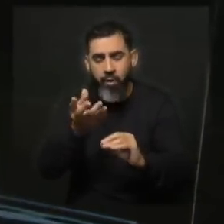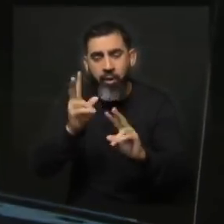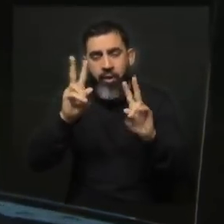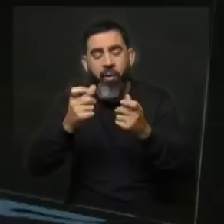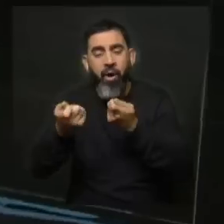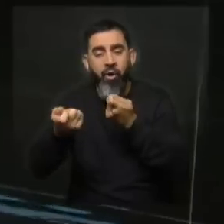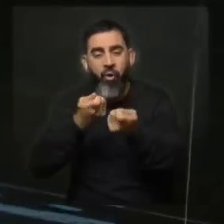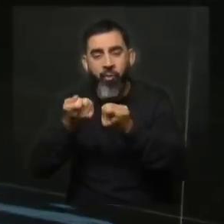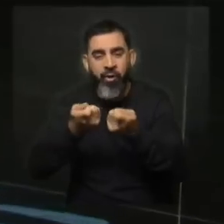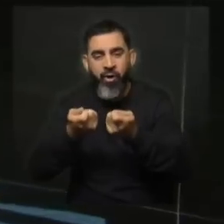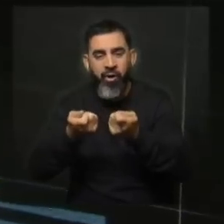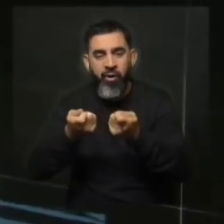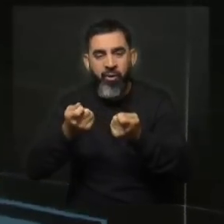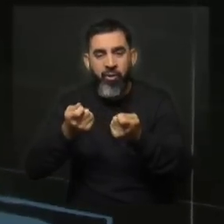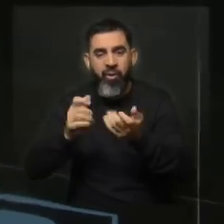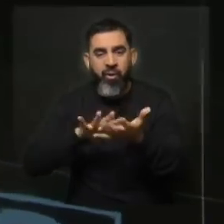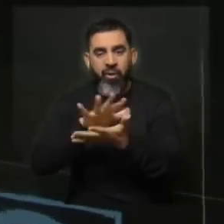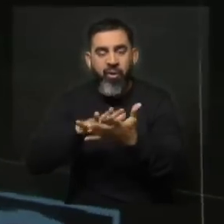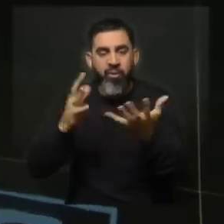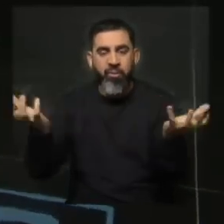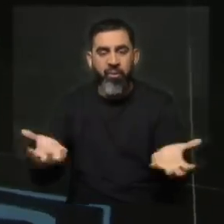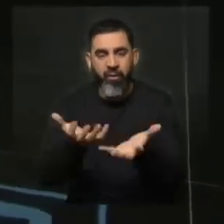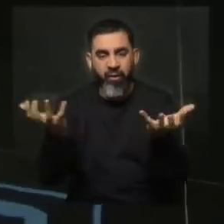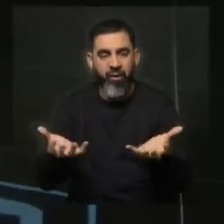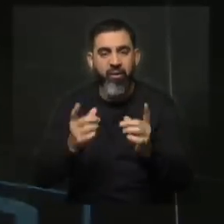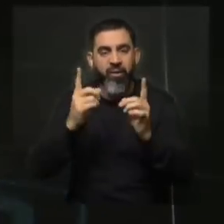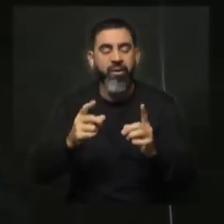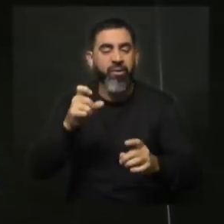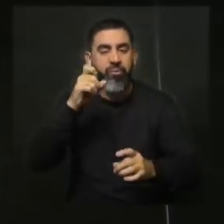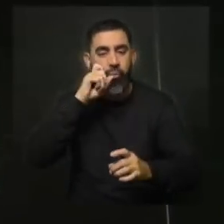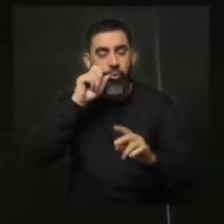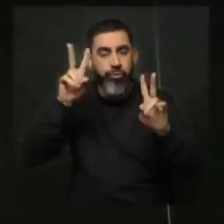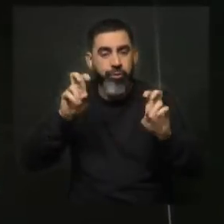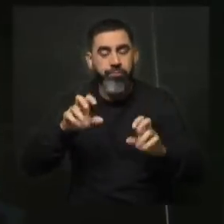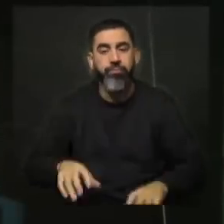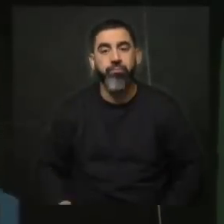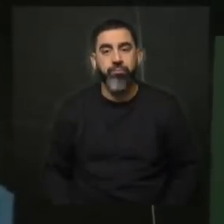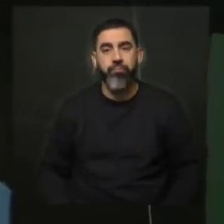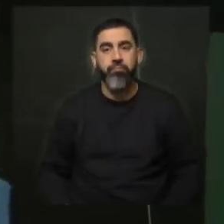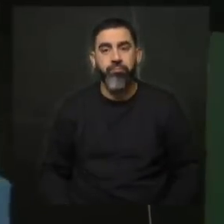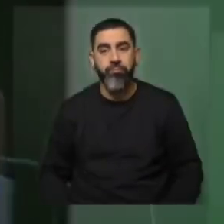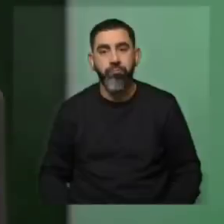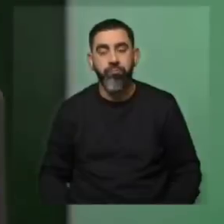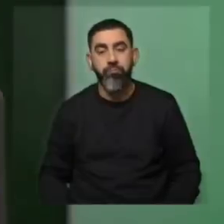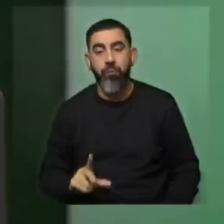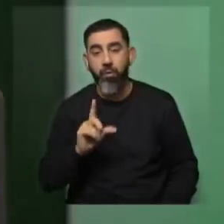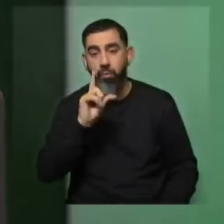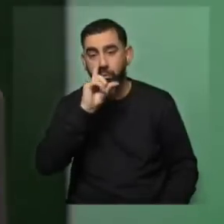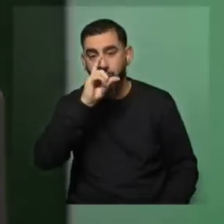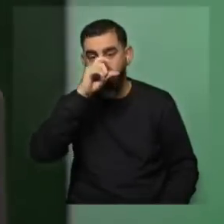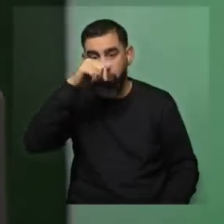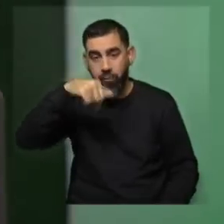parte más comercial de la zona de la zona termal como la parte más turística se está desarrollando en Montevideo Y de alguna manera